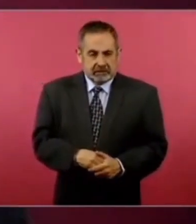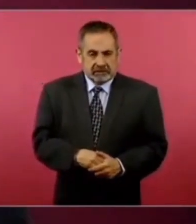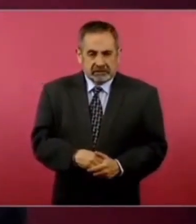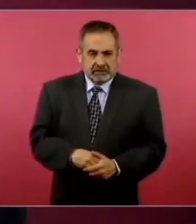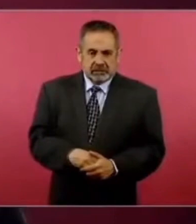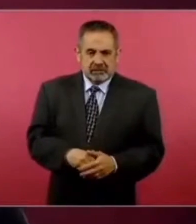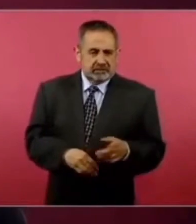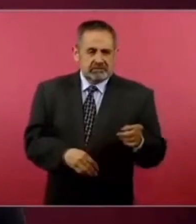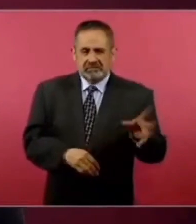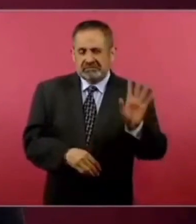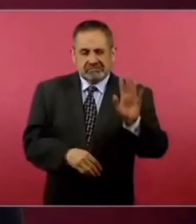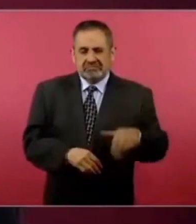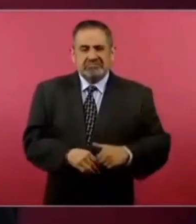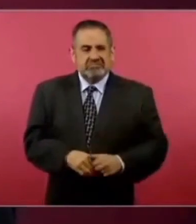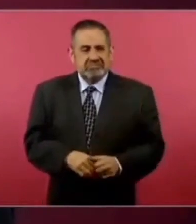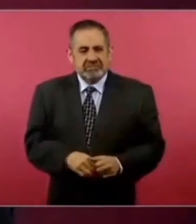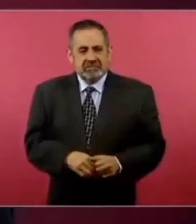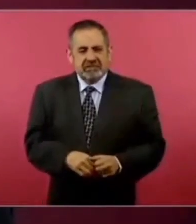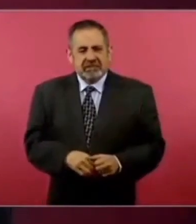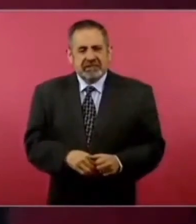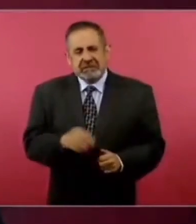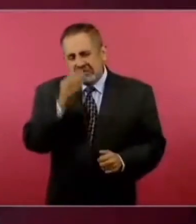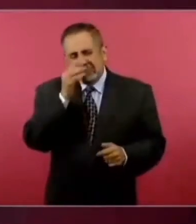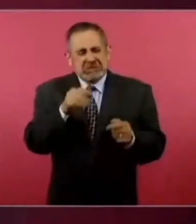una franja pequeña